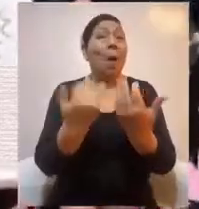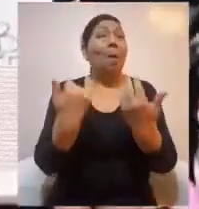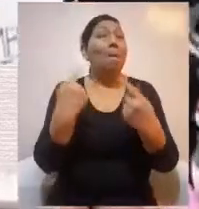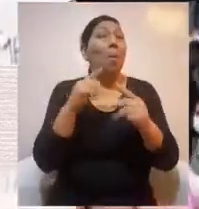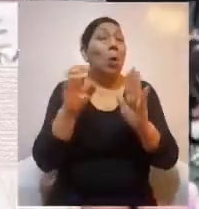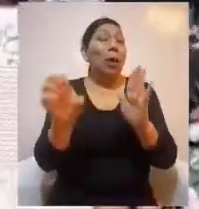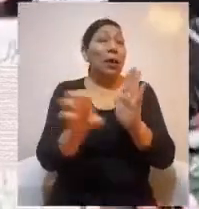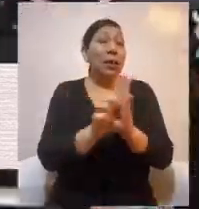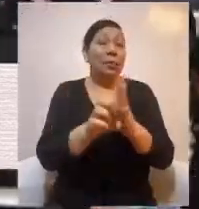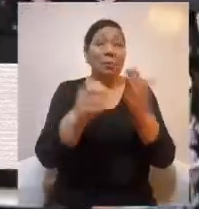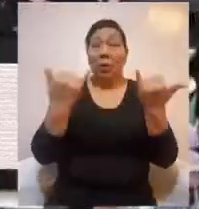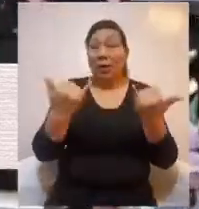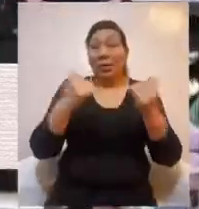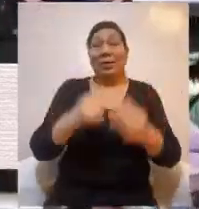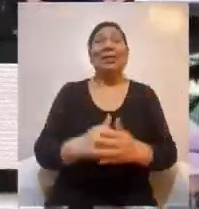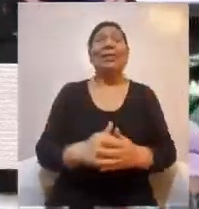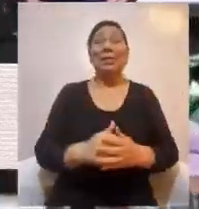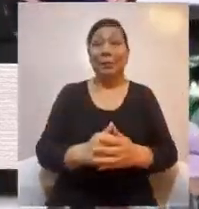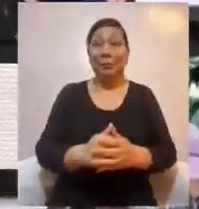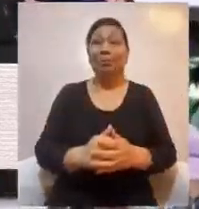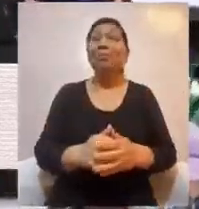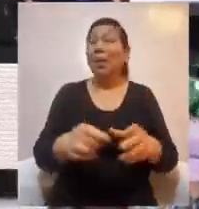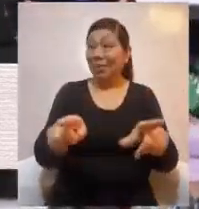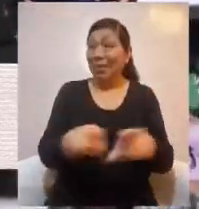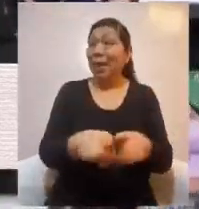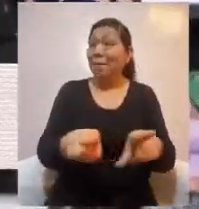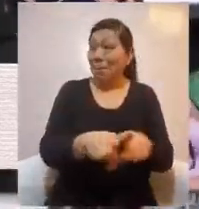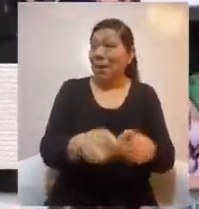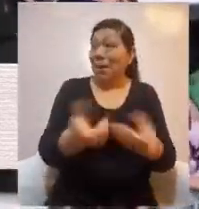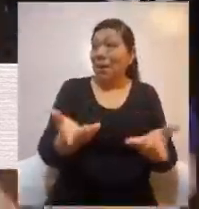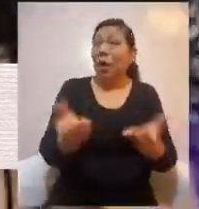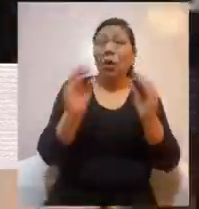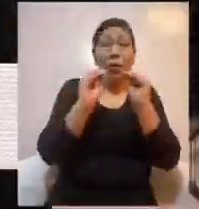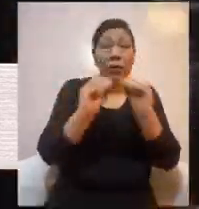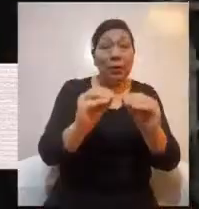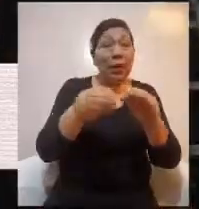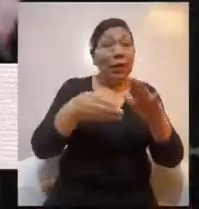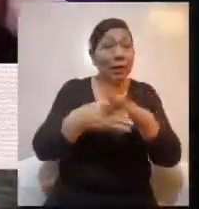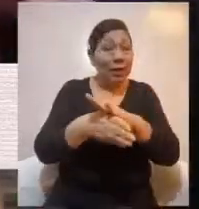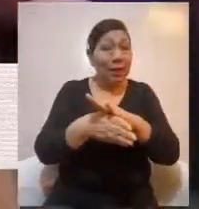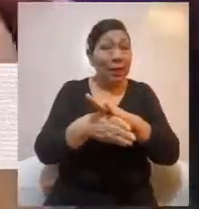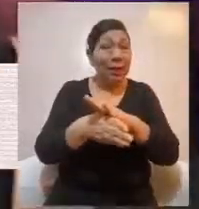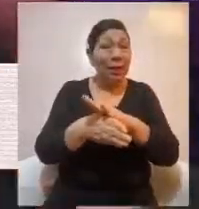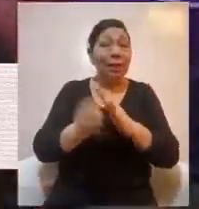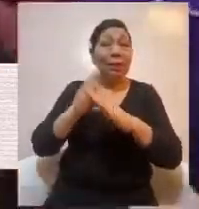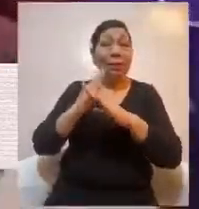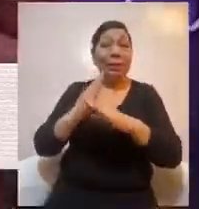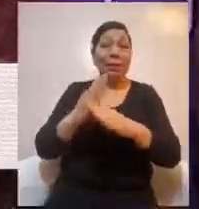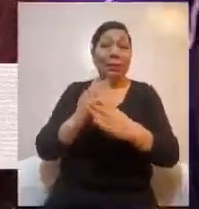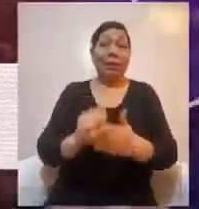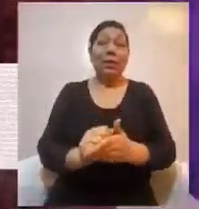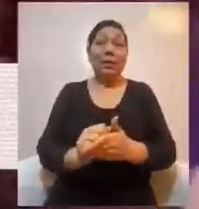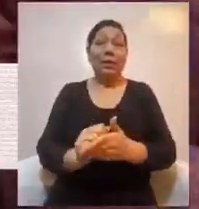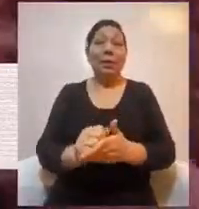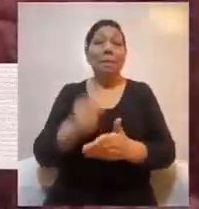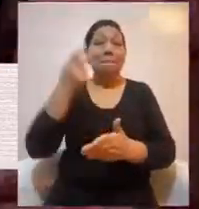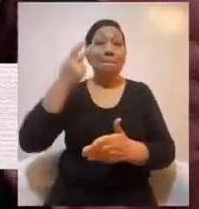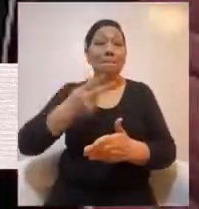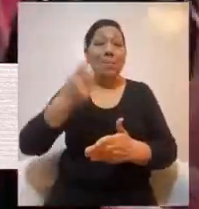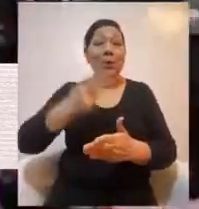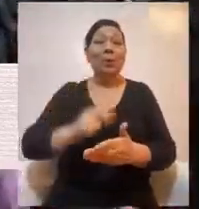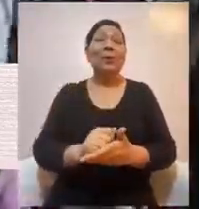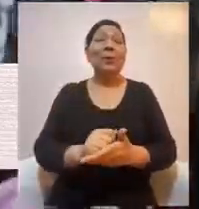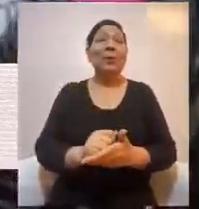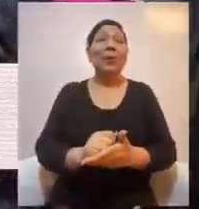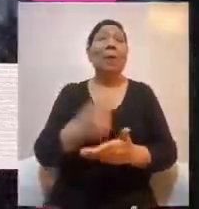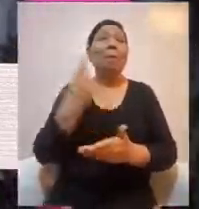lo que sucede, por ejemplo, en este caso, ¿no? Que también está ubicada dentro de la discriminación, de la prohibición